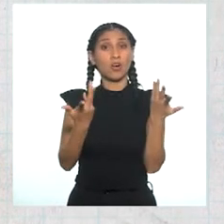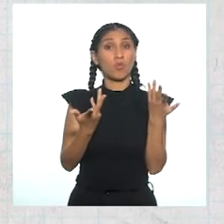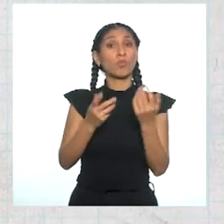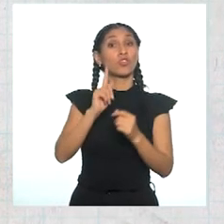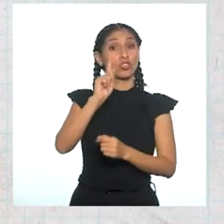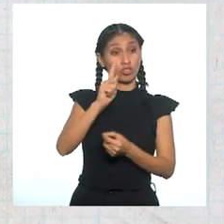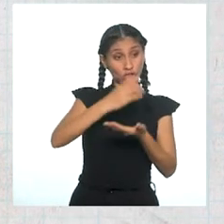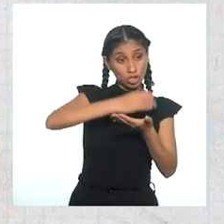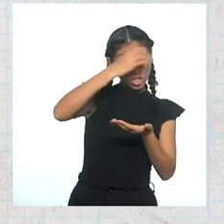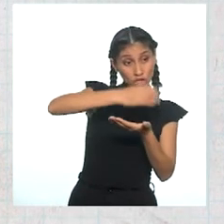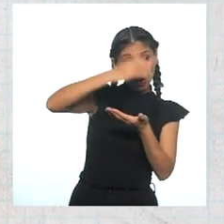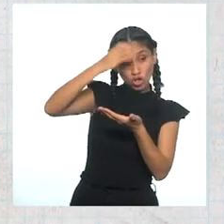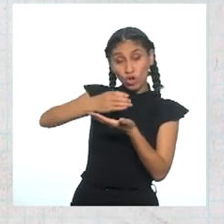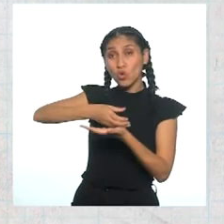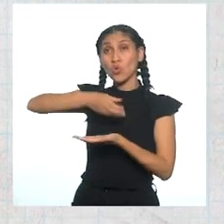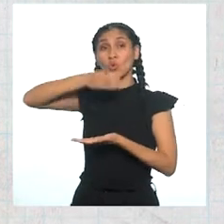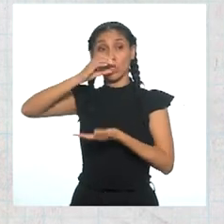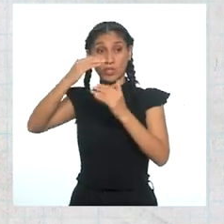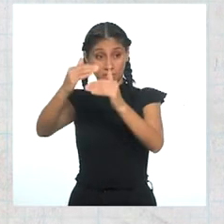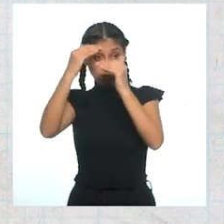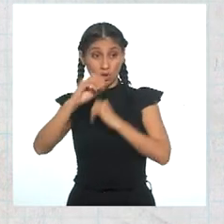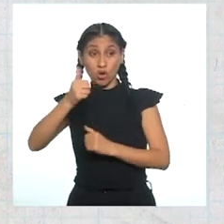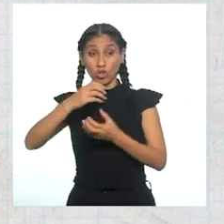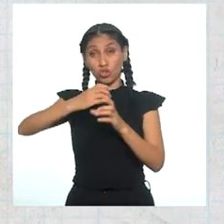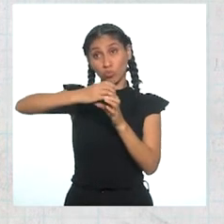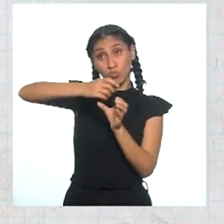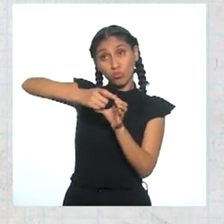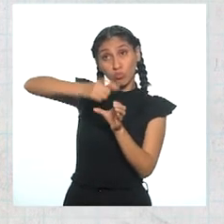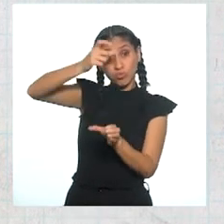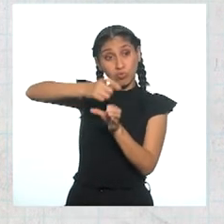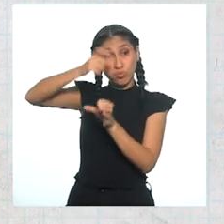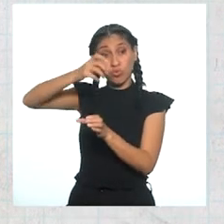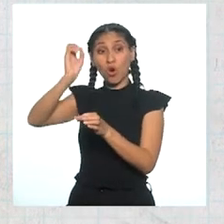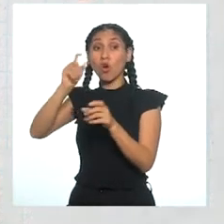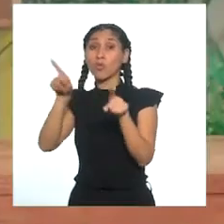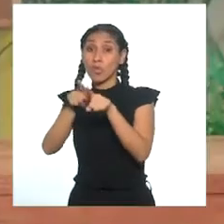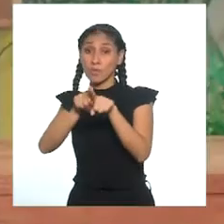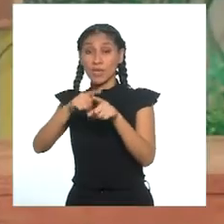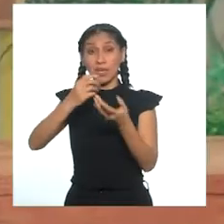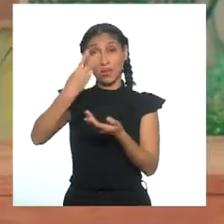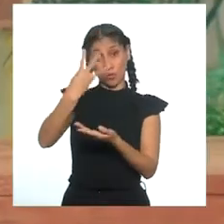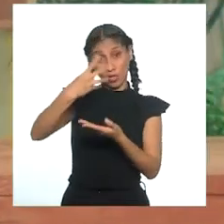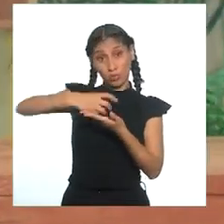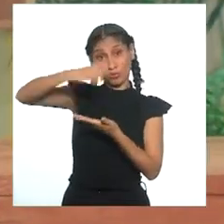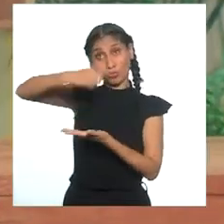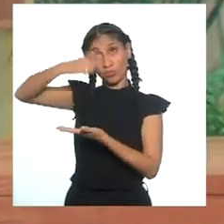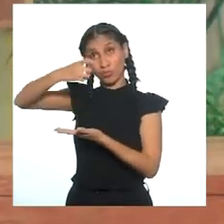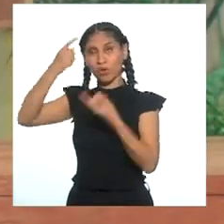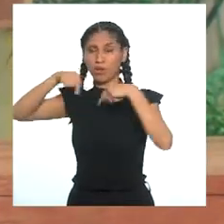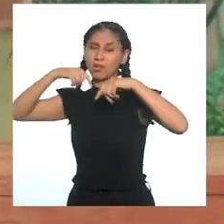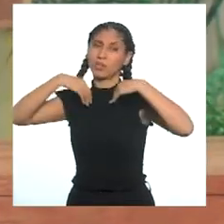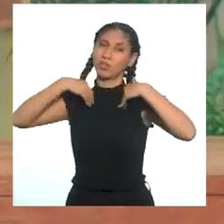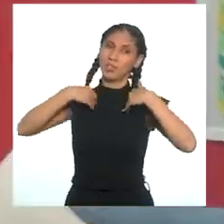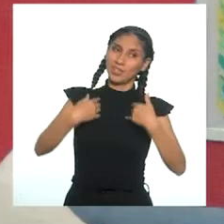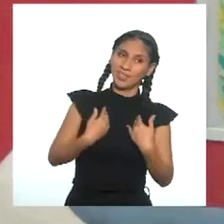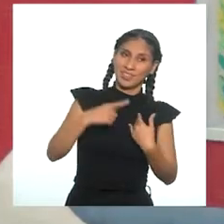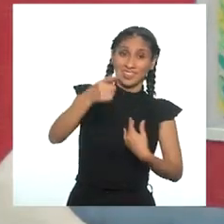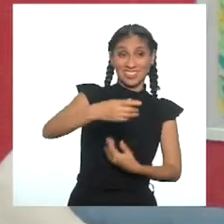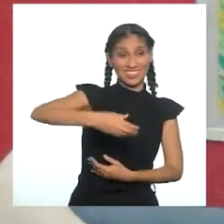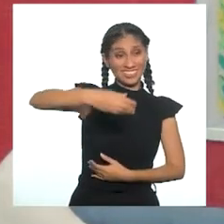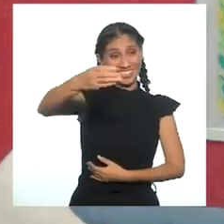5 tazas, 8 vasos o 4 tomatodos de agua durante el día. Ahora sí, estoy agotado.